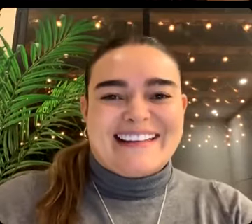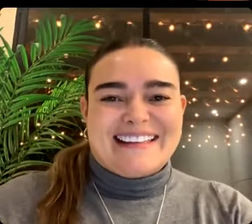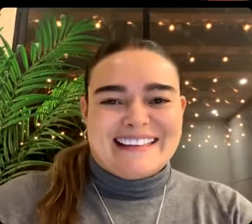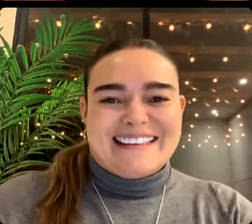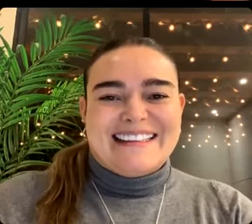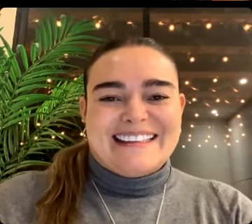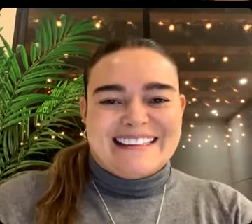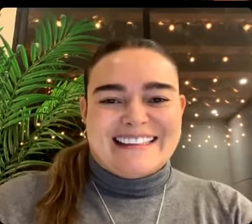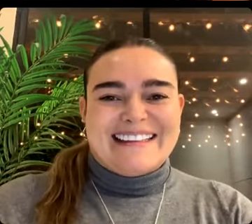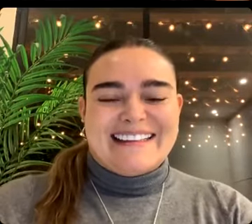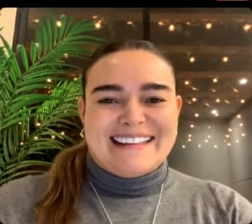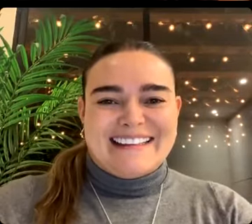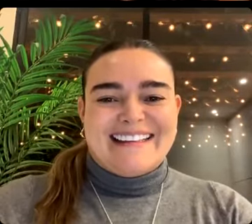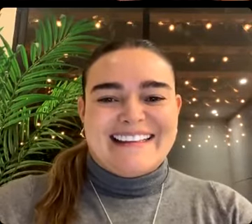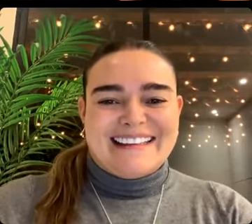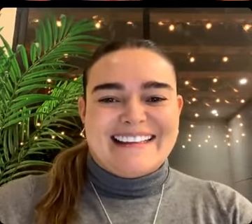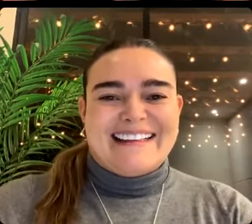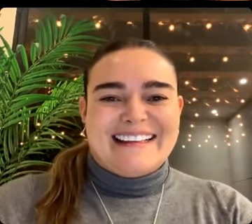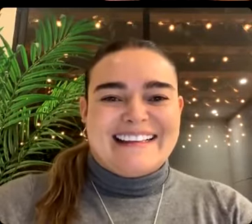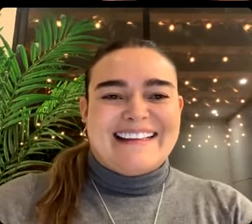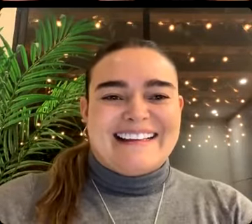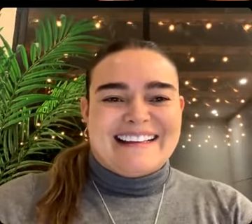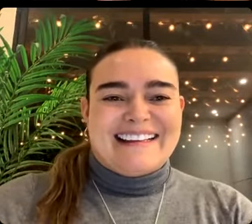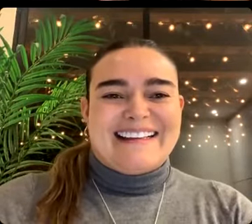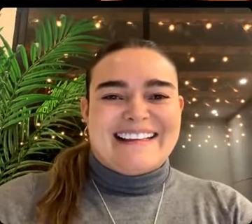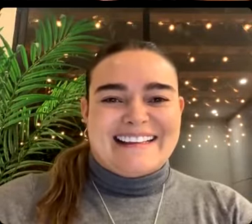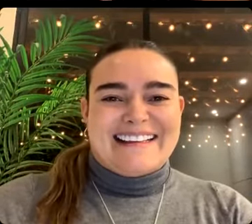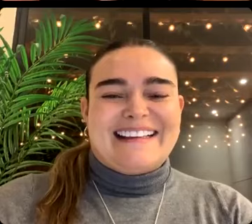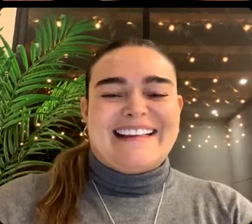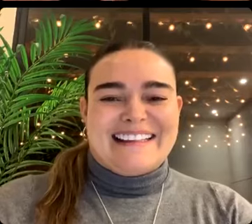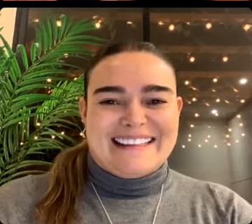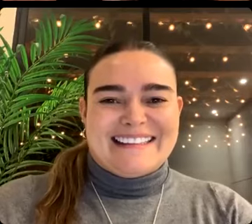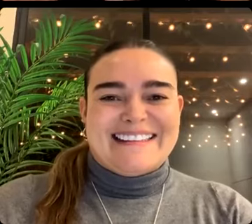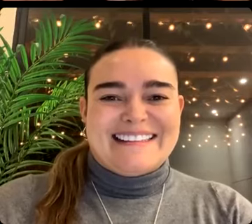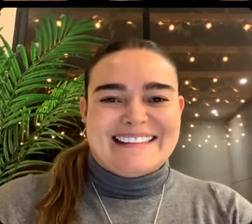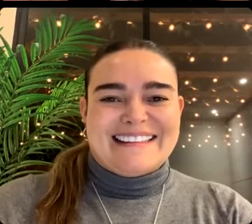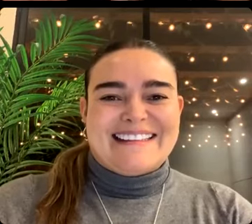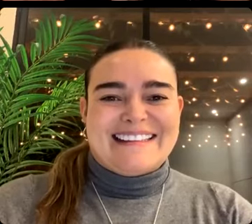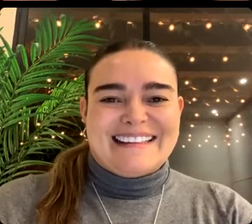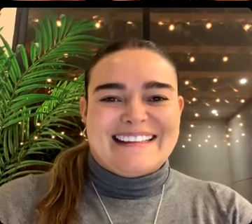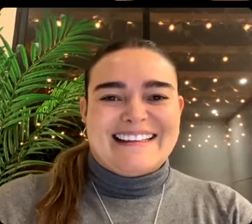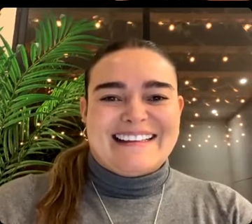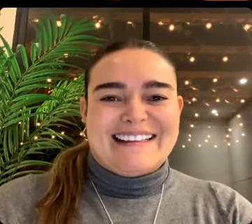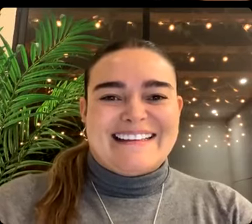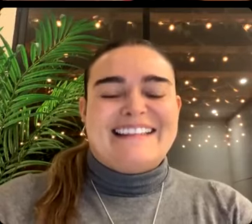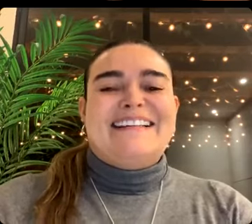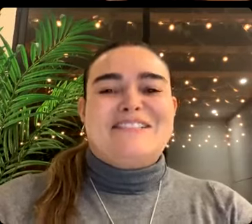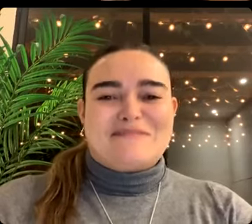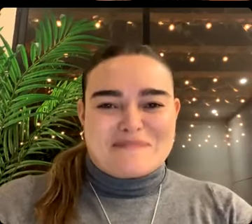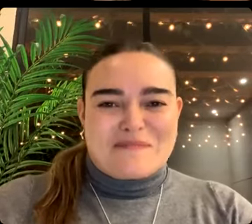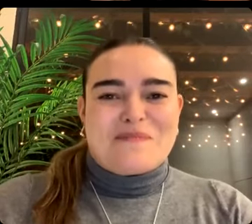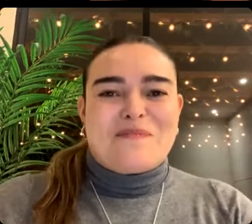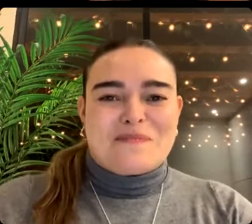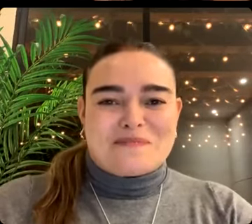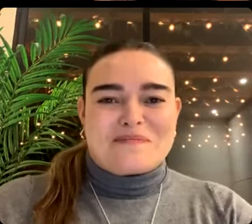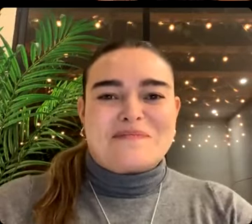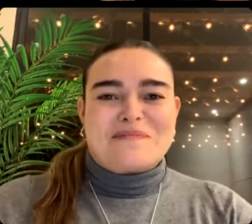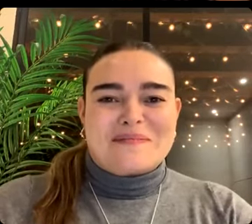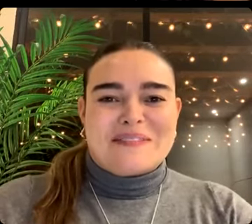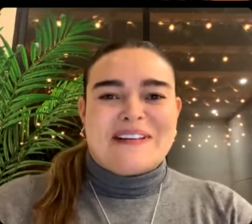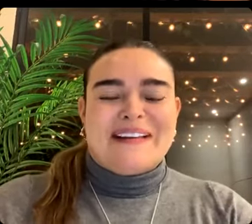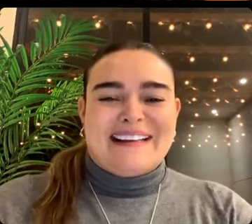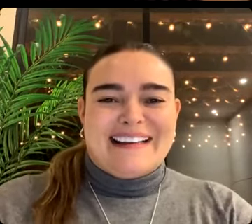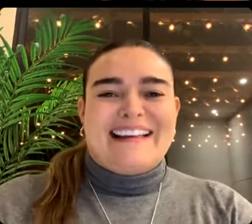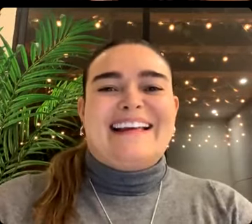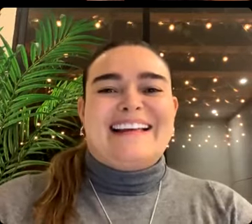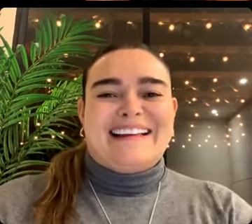hacer. Esta es la juventud de este país, los jóvenes de este país, porque además un corto no lo hace una sola persona. Tenemos cortos donde participa un montón de